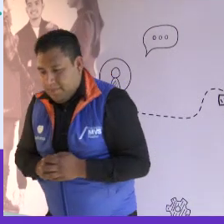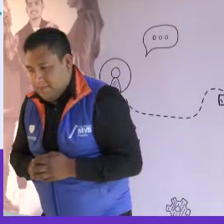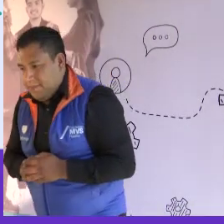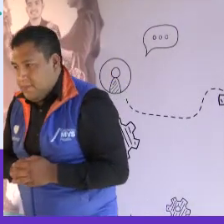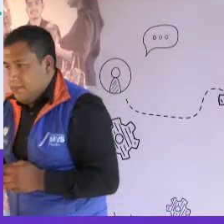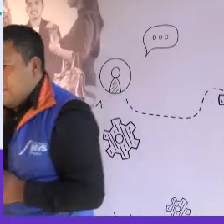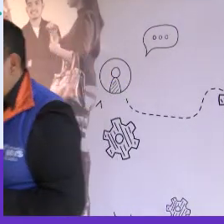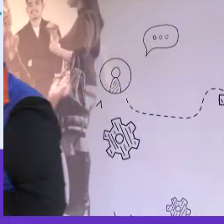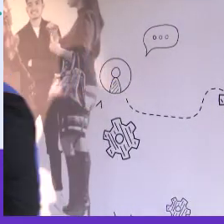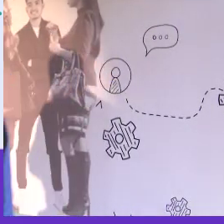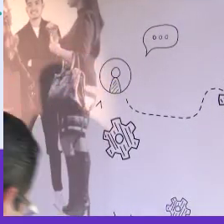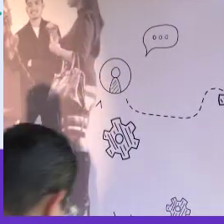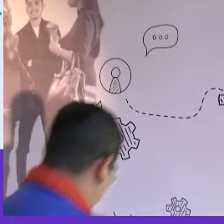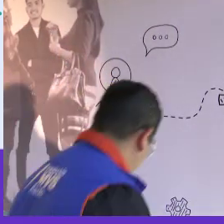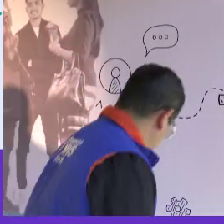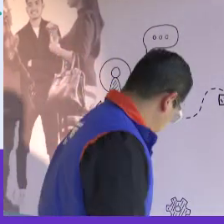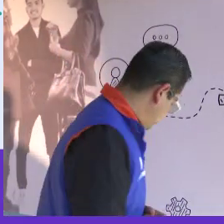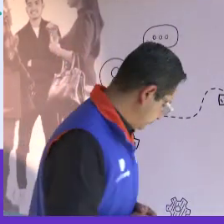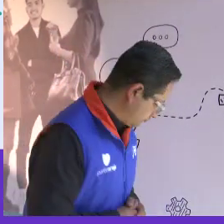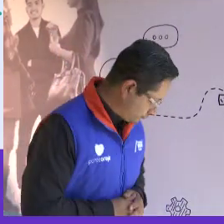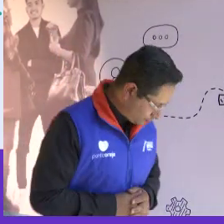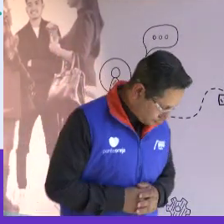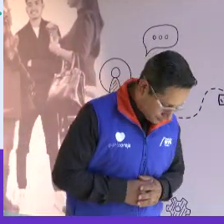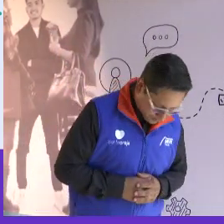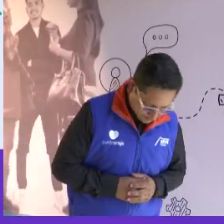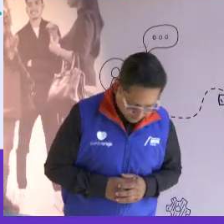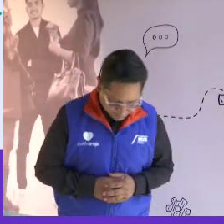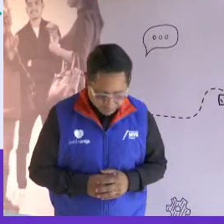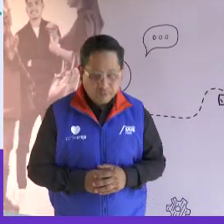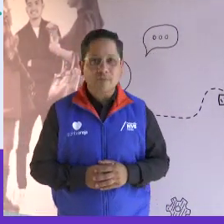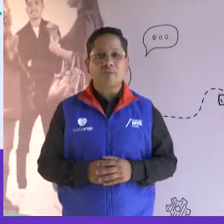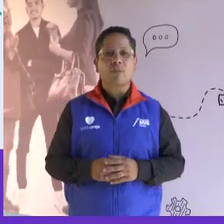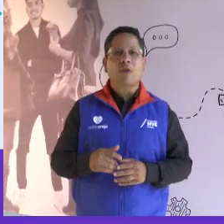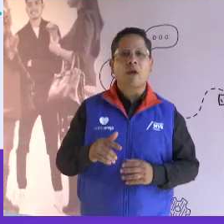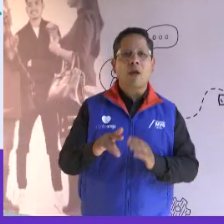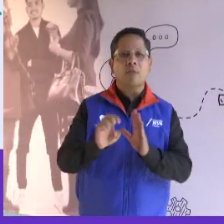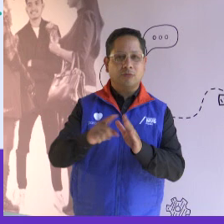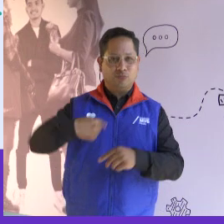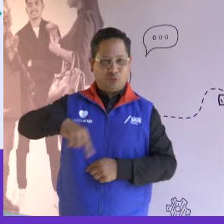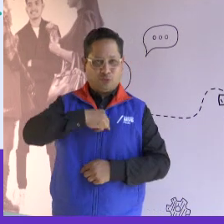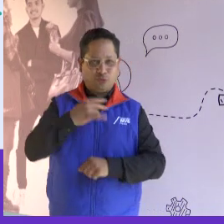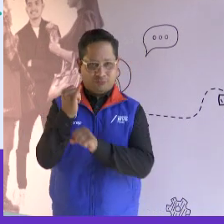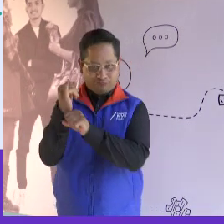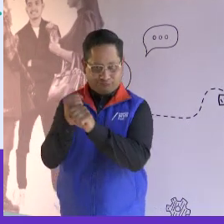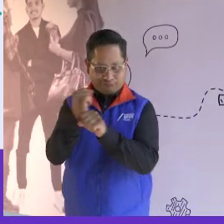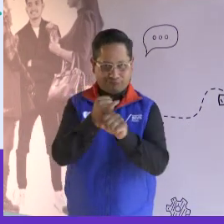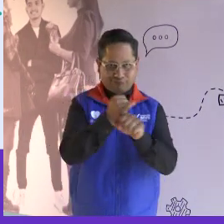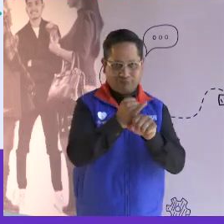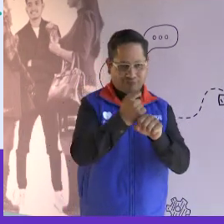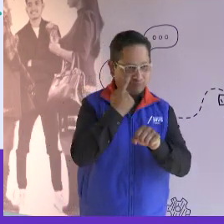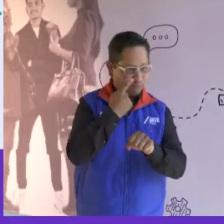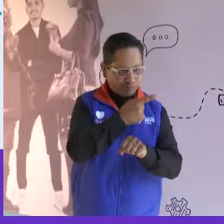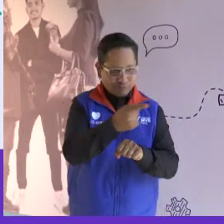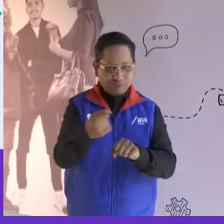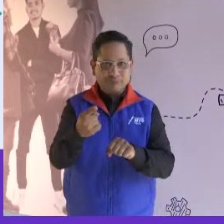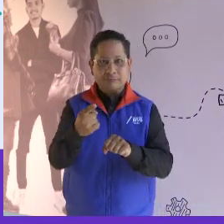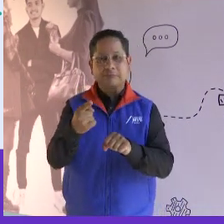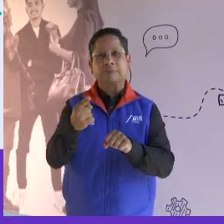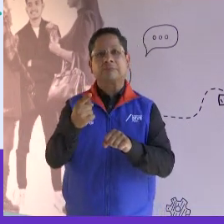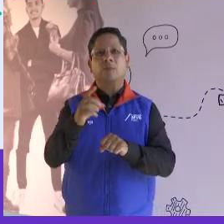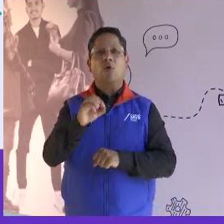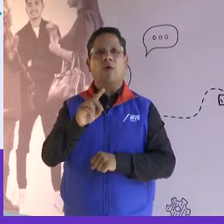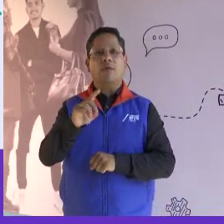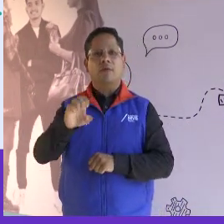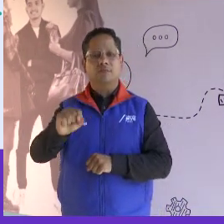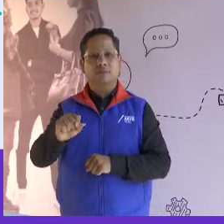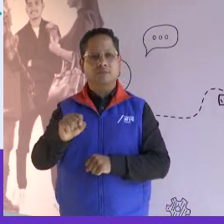estabais utilizando porque en la investigación que hicimos sobre fortalecimiento, el 42% de las organizaciones no conocían los ODS.